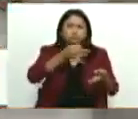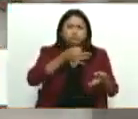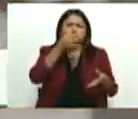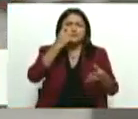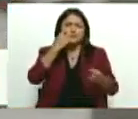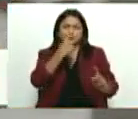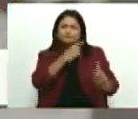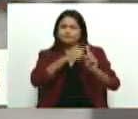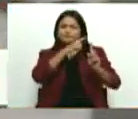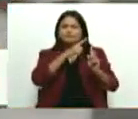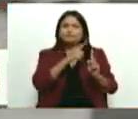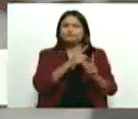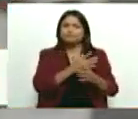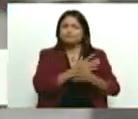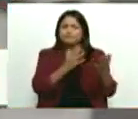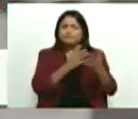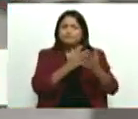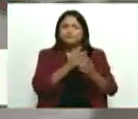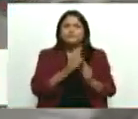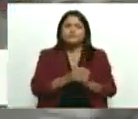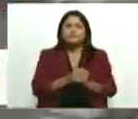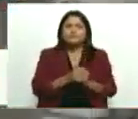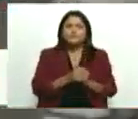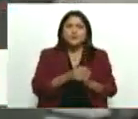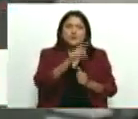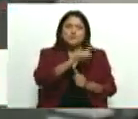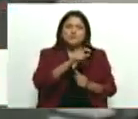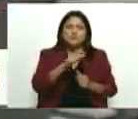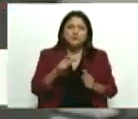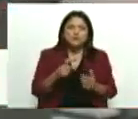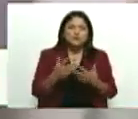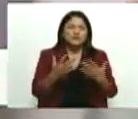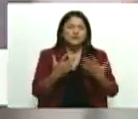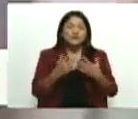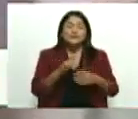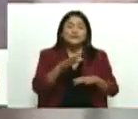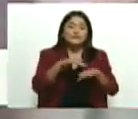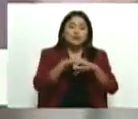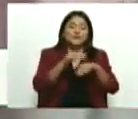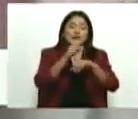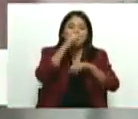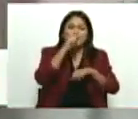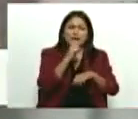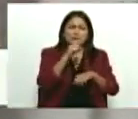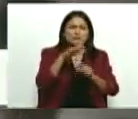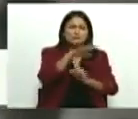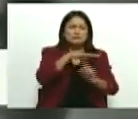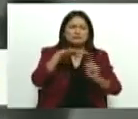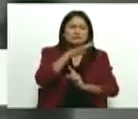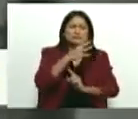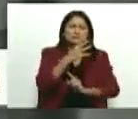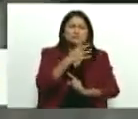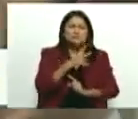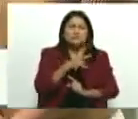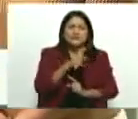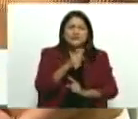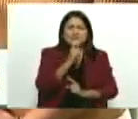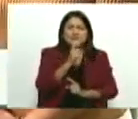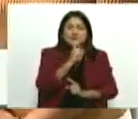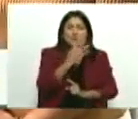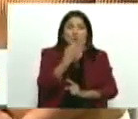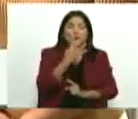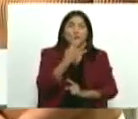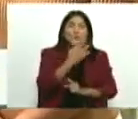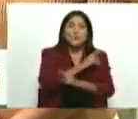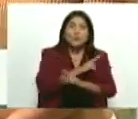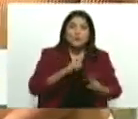identificó el entreguismo de esos tenebrosos años de la Cuarta República, que denunció con fuerza